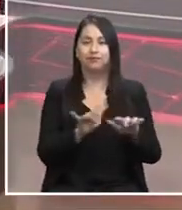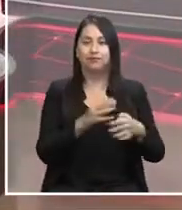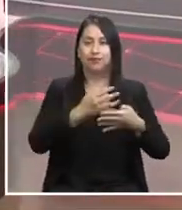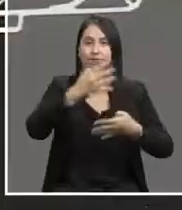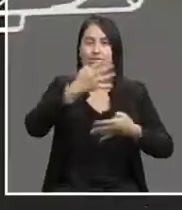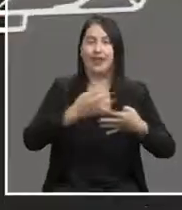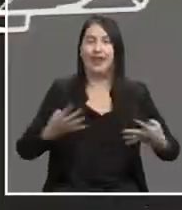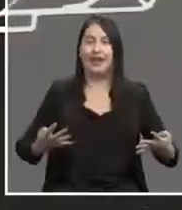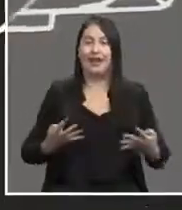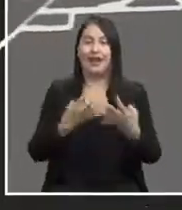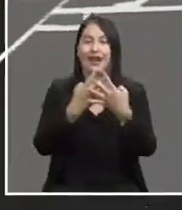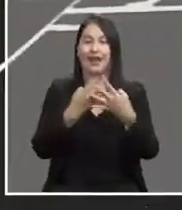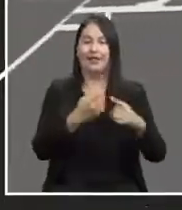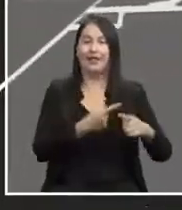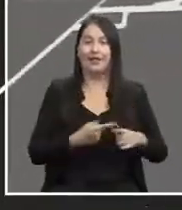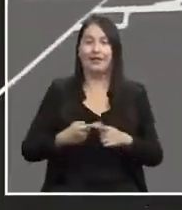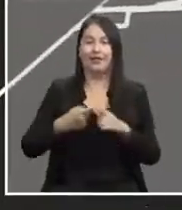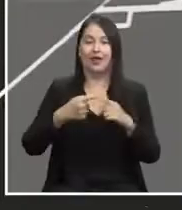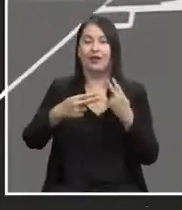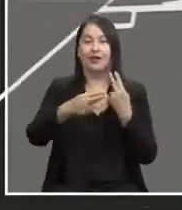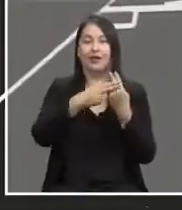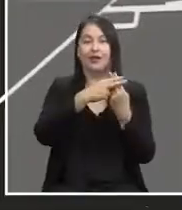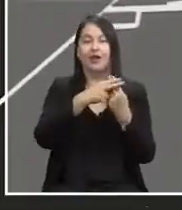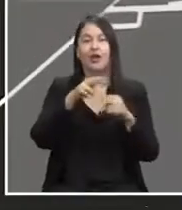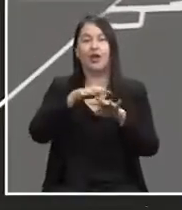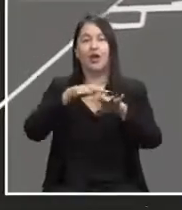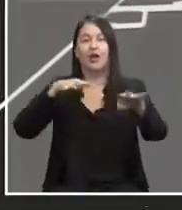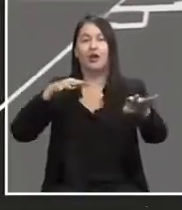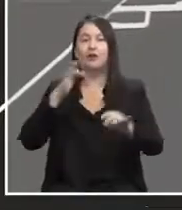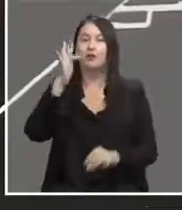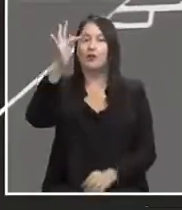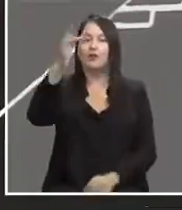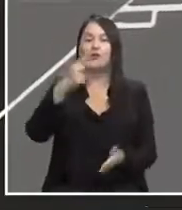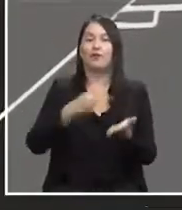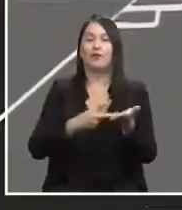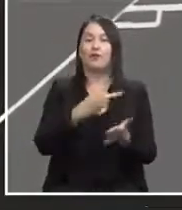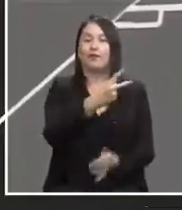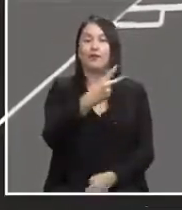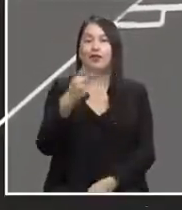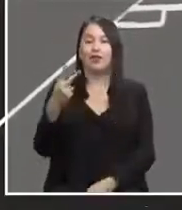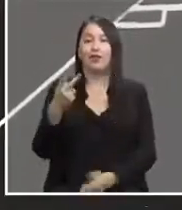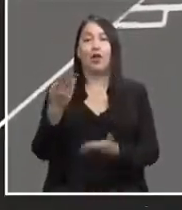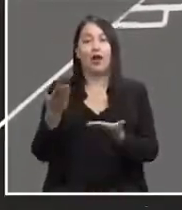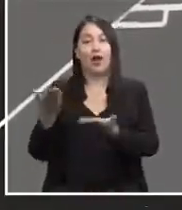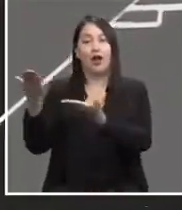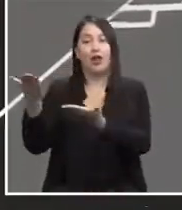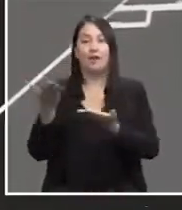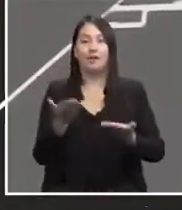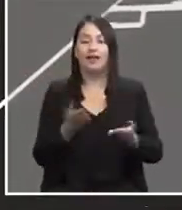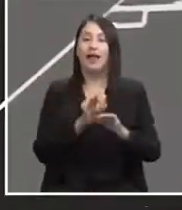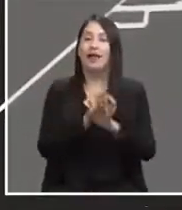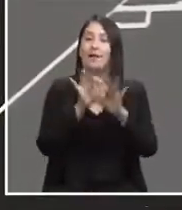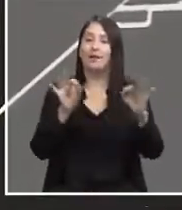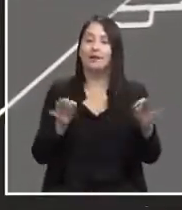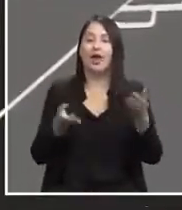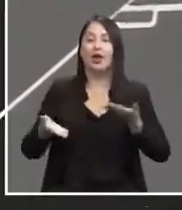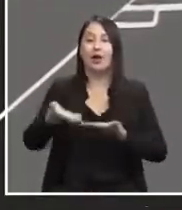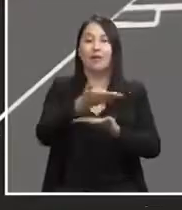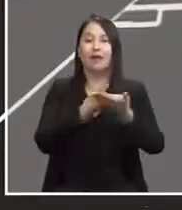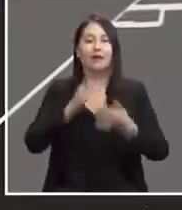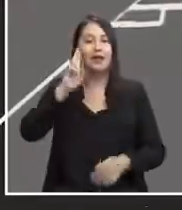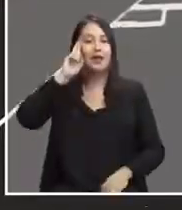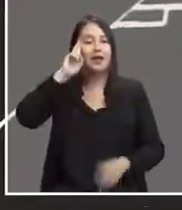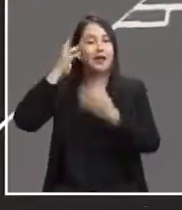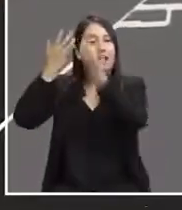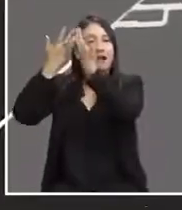redes sociales con el hashtag Congreso Futuro 2022. Y ahora los invitamos especialmente a compartir sus reflexiones,